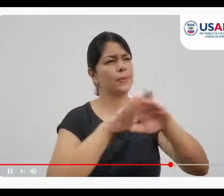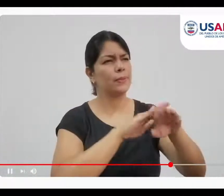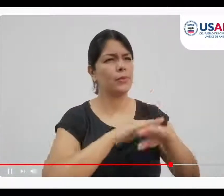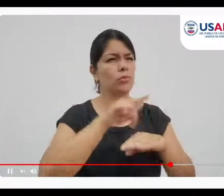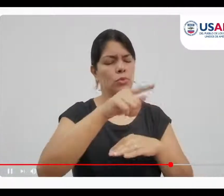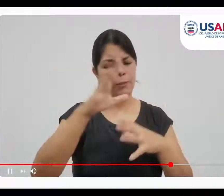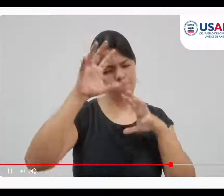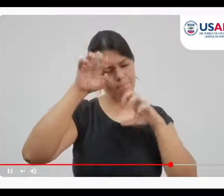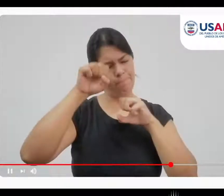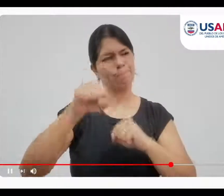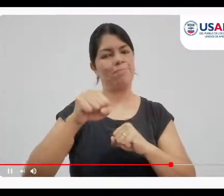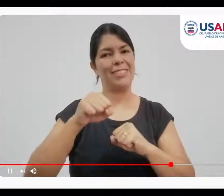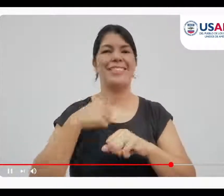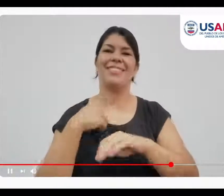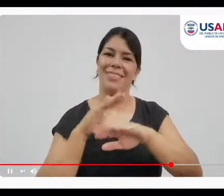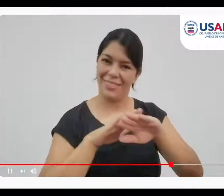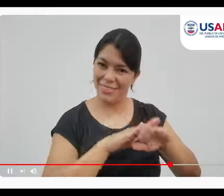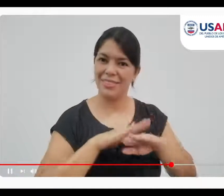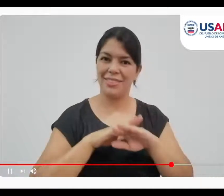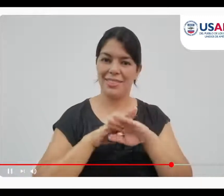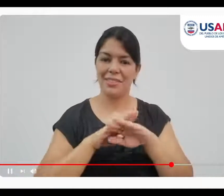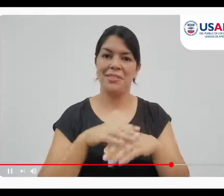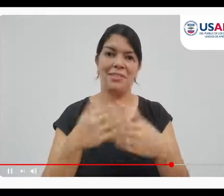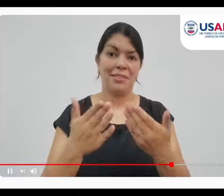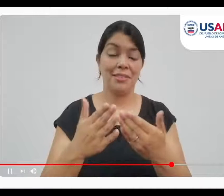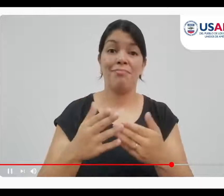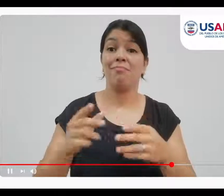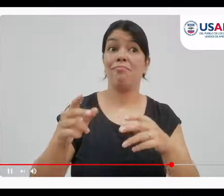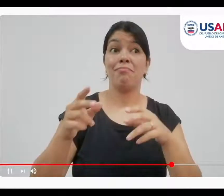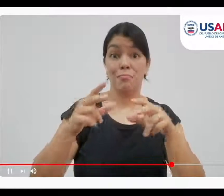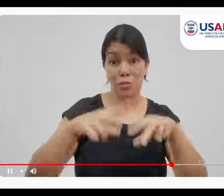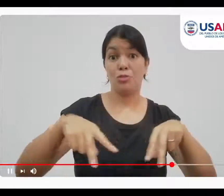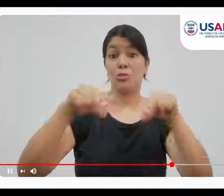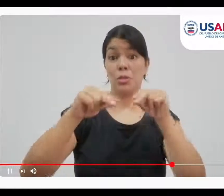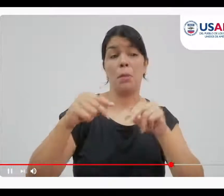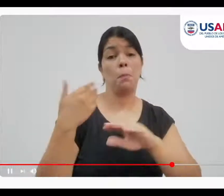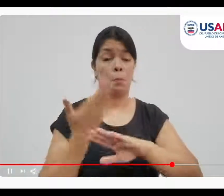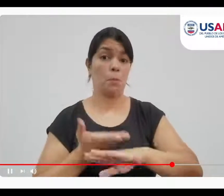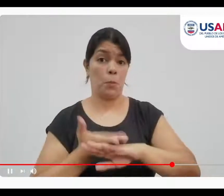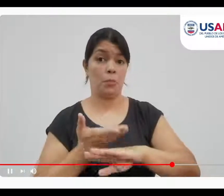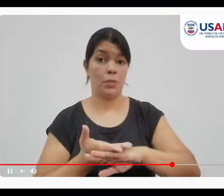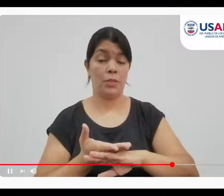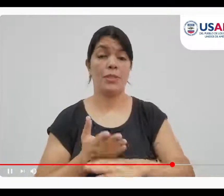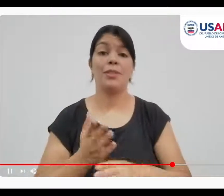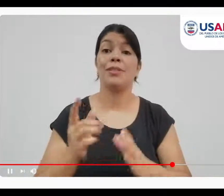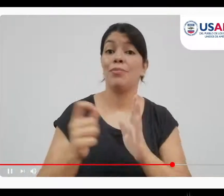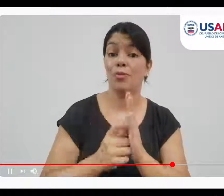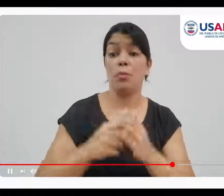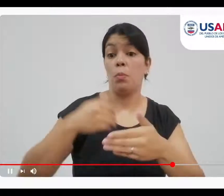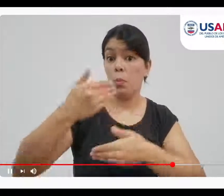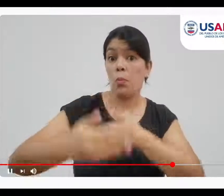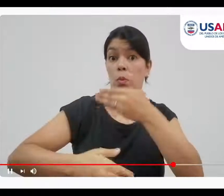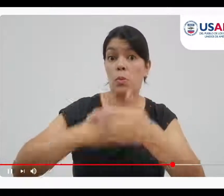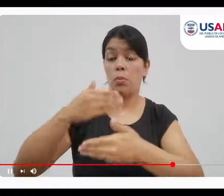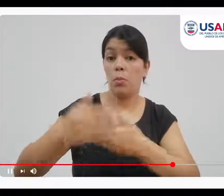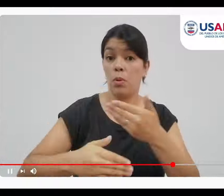en la población civil. Es por esto que es importante destacar que la sociedad ha sido propositiva, pero que a medida del tiempo es necesario que tome una